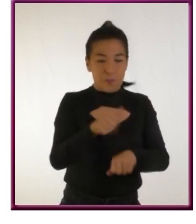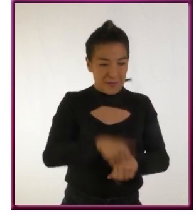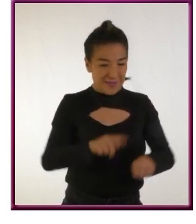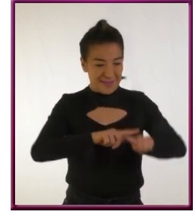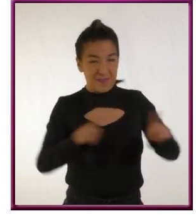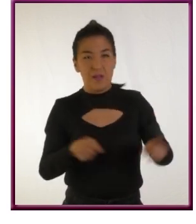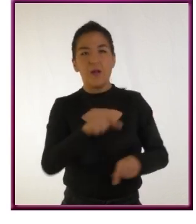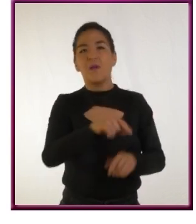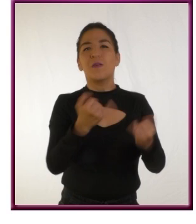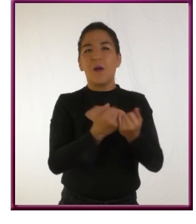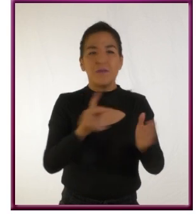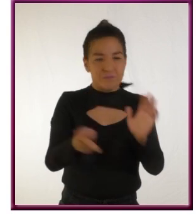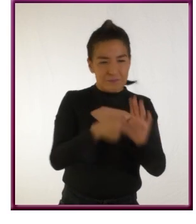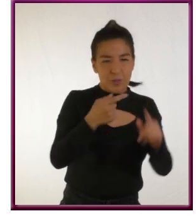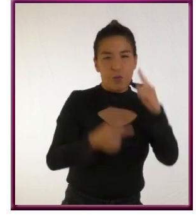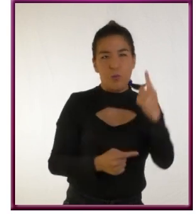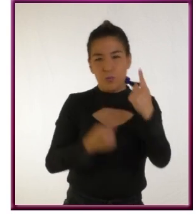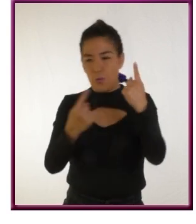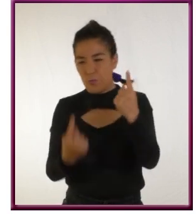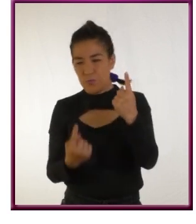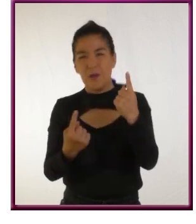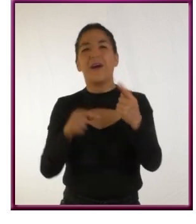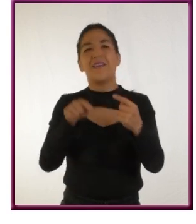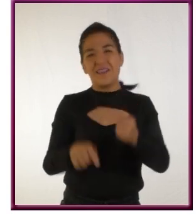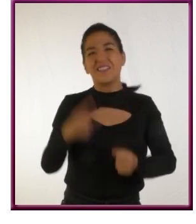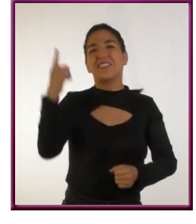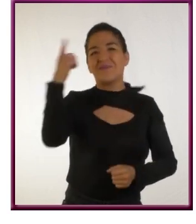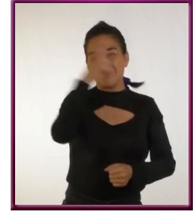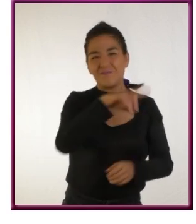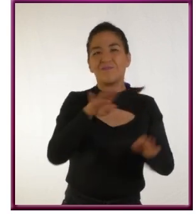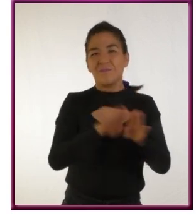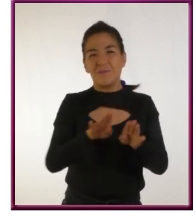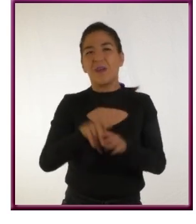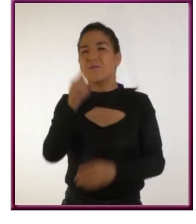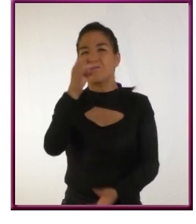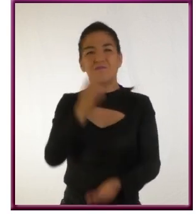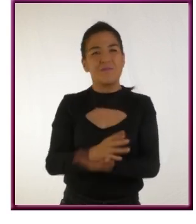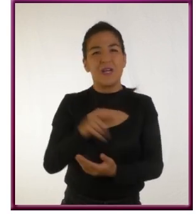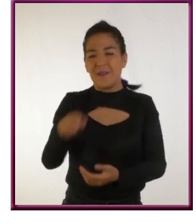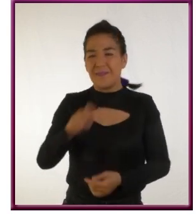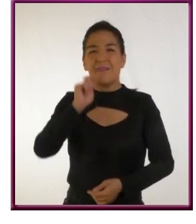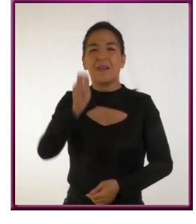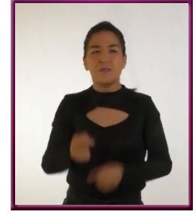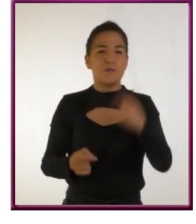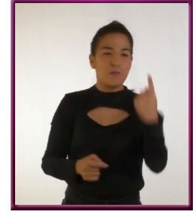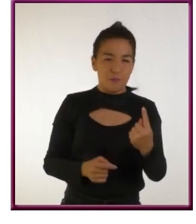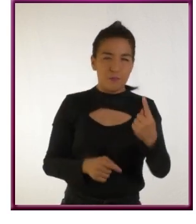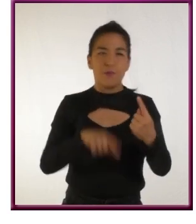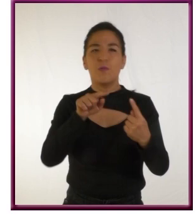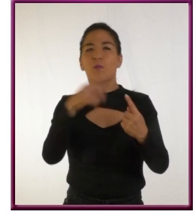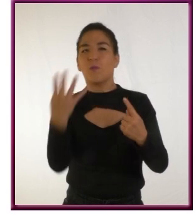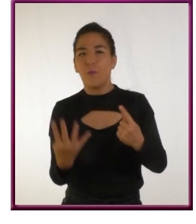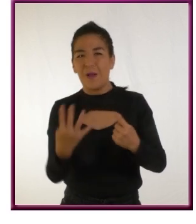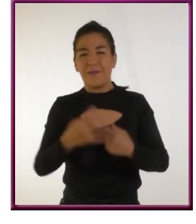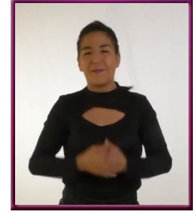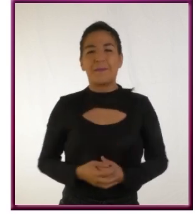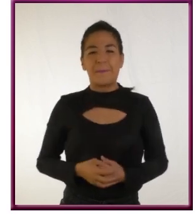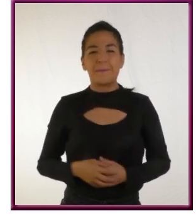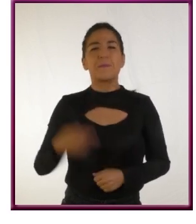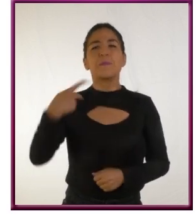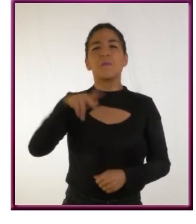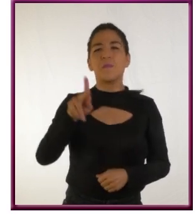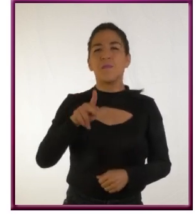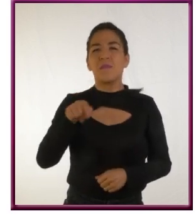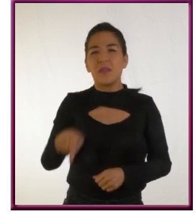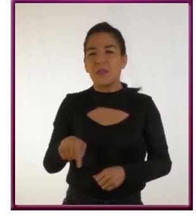un dato diferente, repetimos un dato como el 1, entonces ya no podemos resolver de manera única, porque ahí habría un 1, ahí habría un